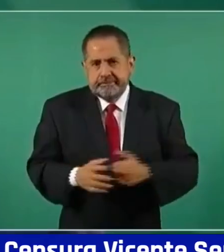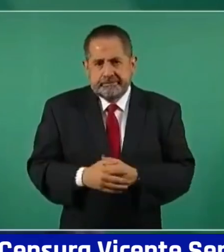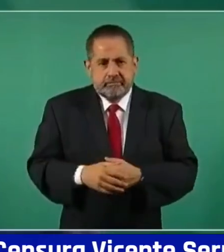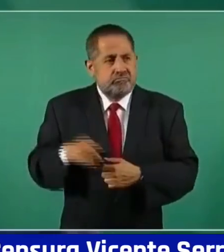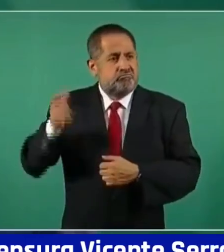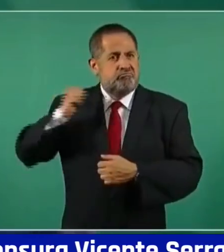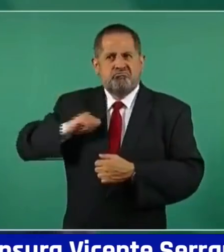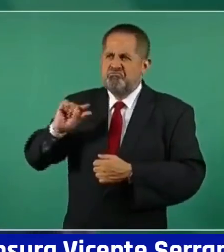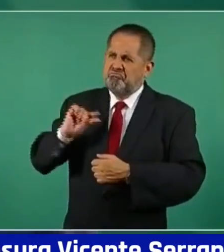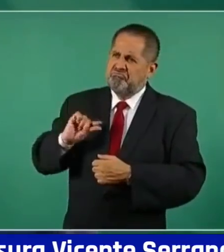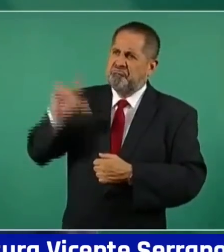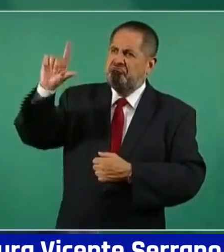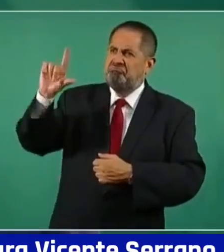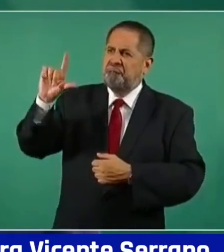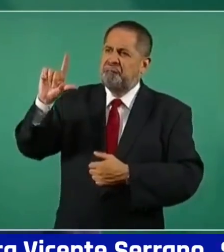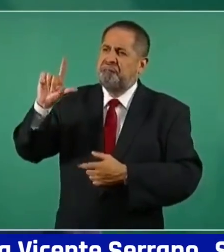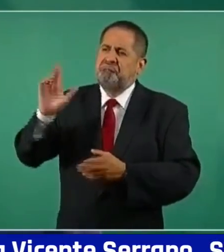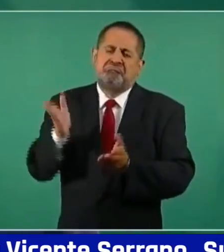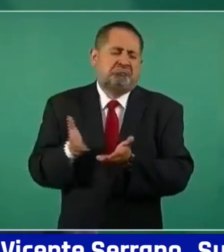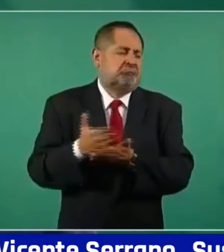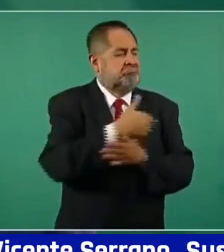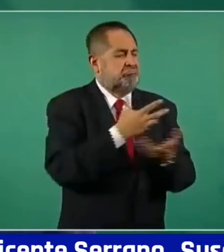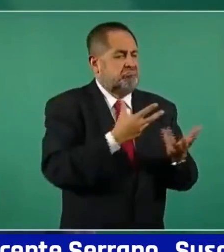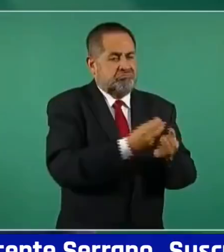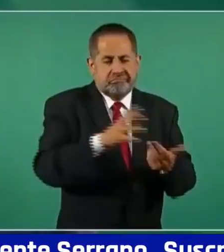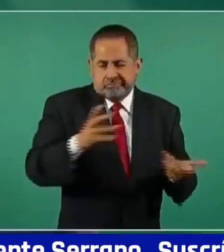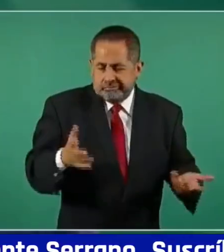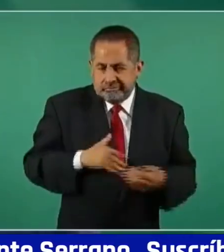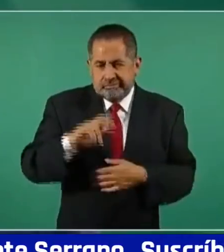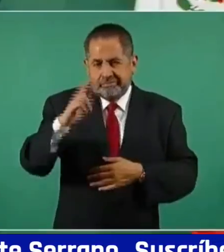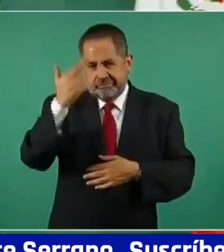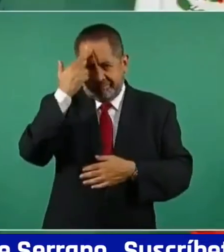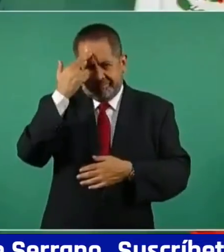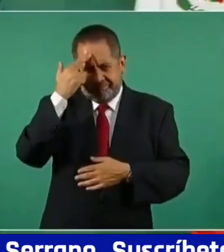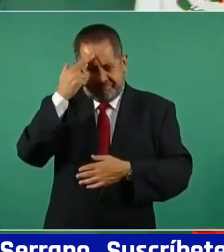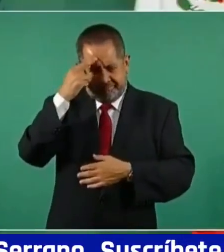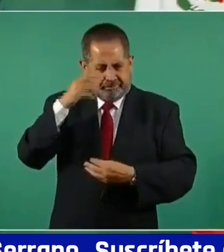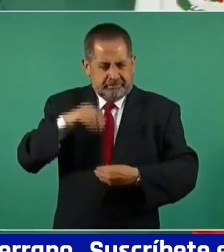aquel maestro. ¿Se acuerdan del poemínimo